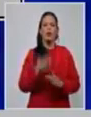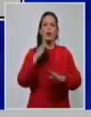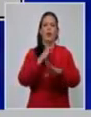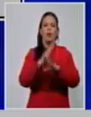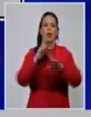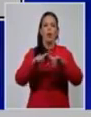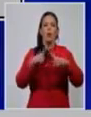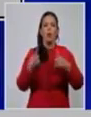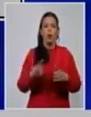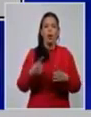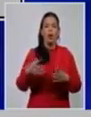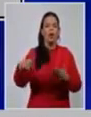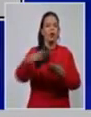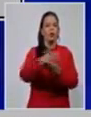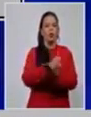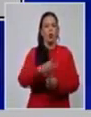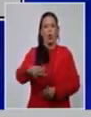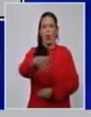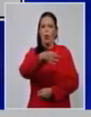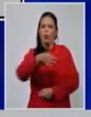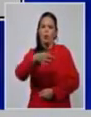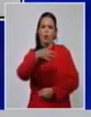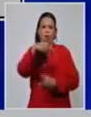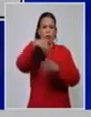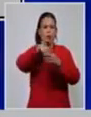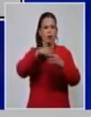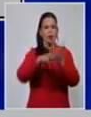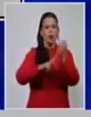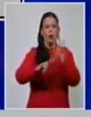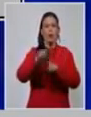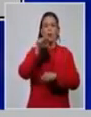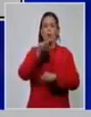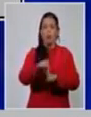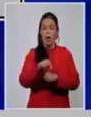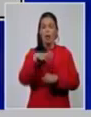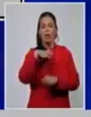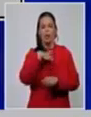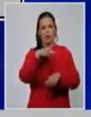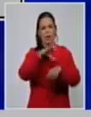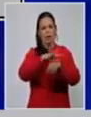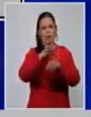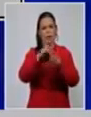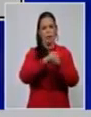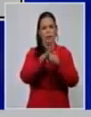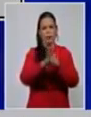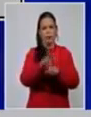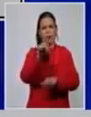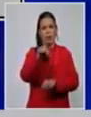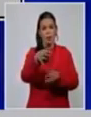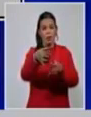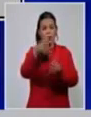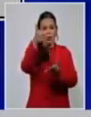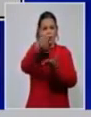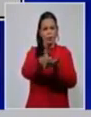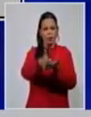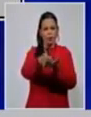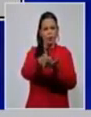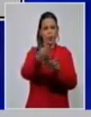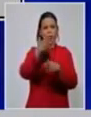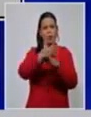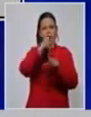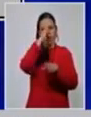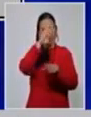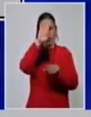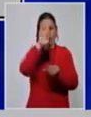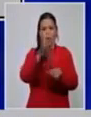del virus en todos los municipios. La cabecera provincial con la mayor complejidad, como se puede ver ahí en el mapa,